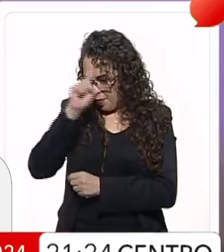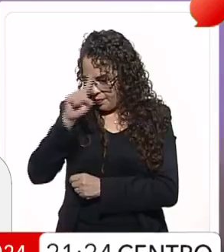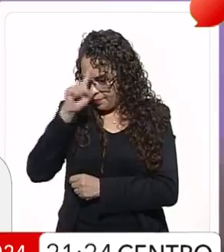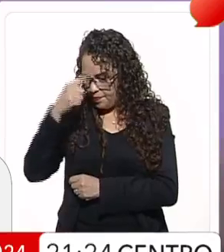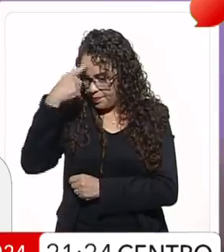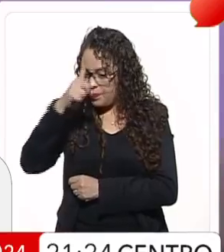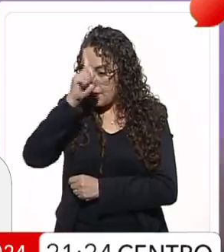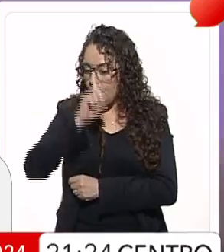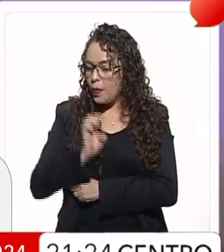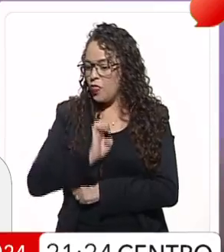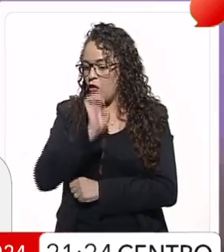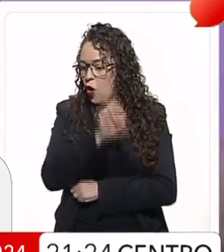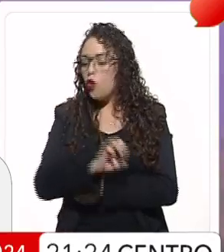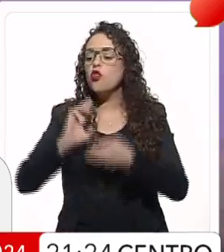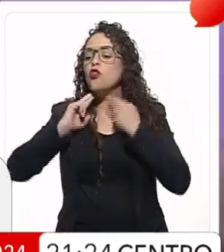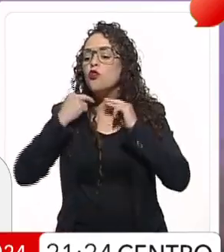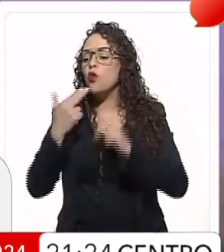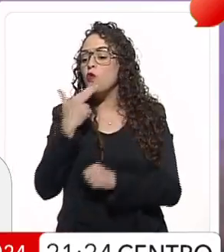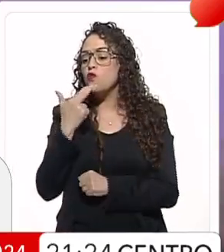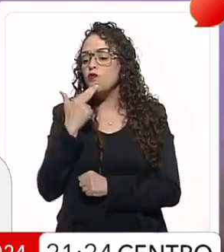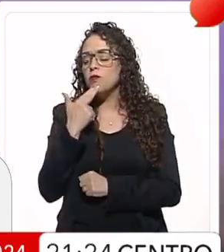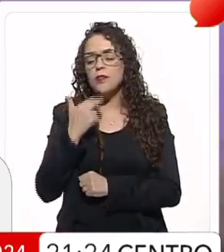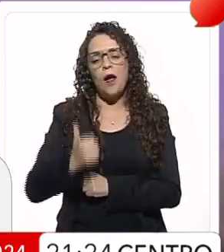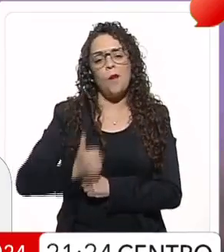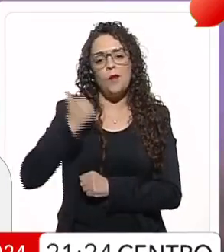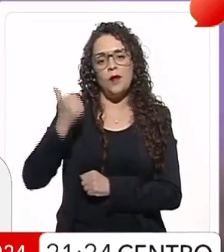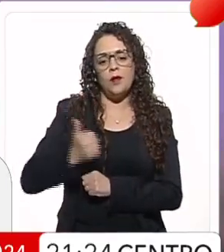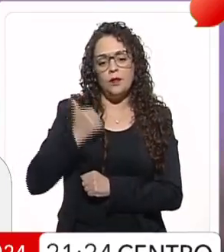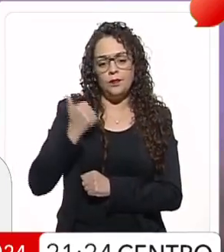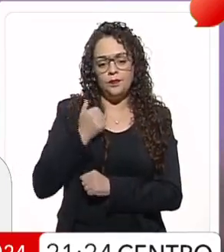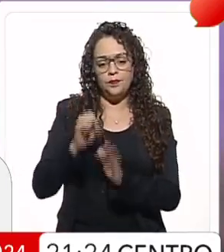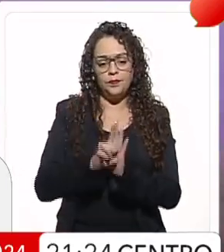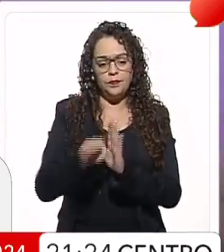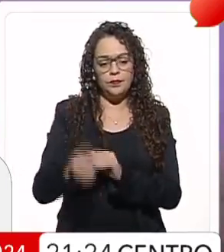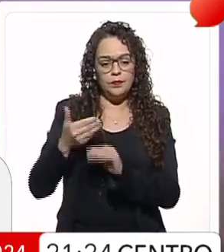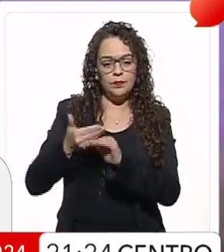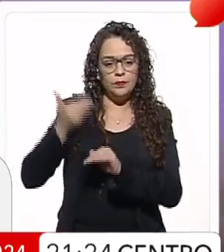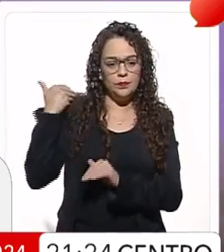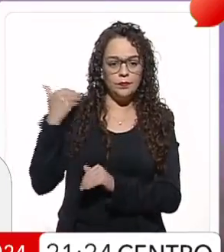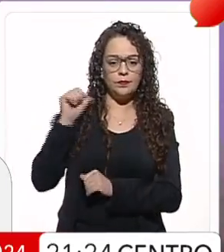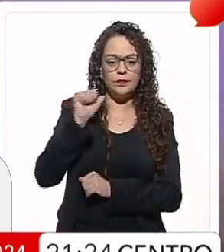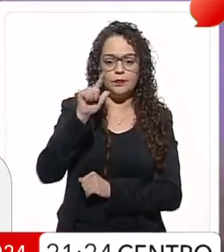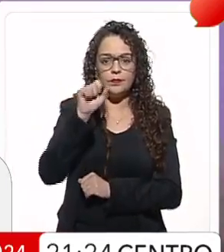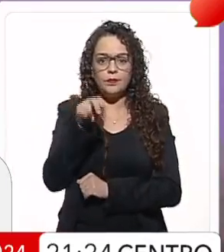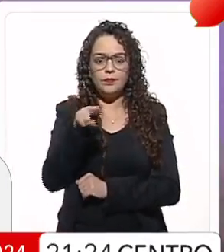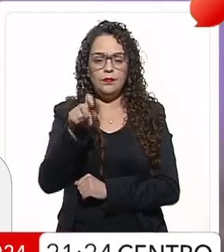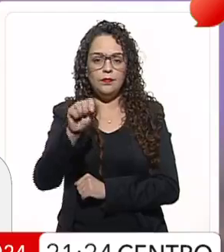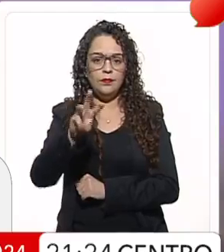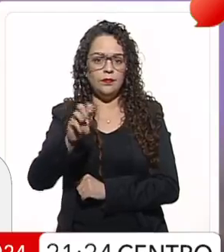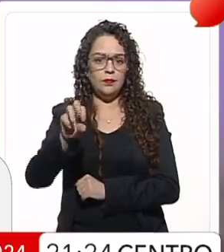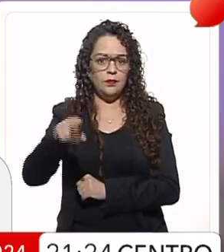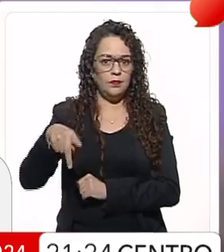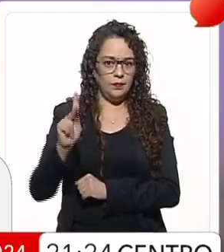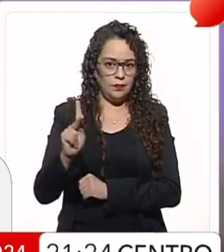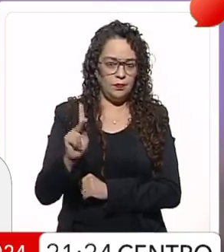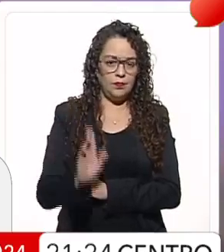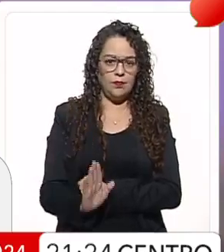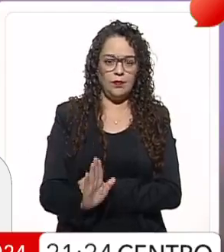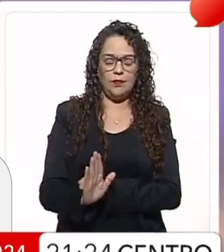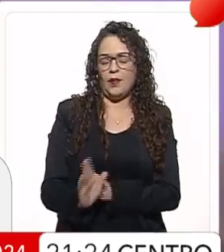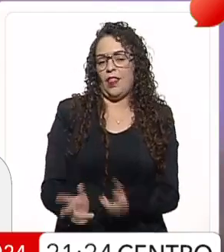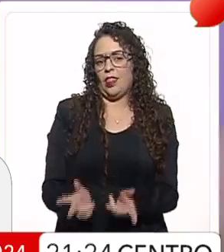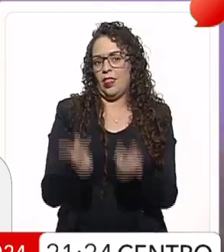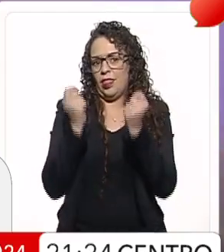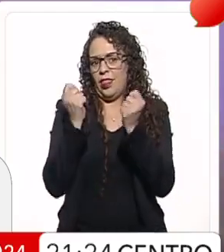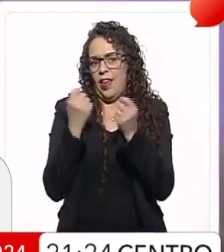odio y el uso de bots es habitual. Hablando de Atlas Network, que tuvo una presencia muy importante, vamos, casi pornográfica,